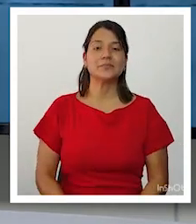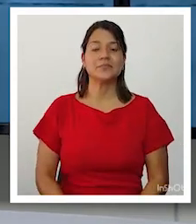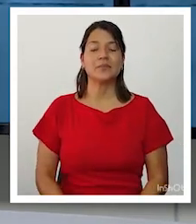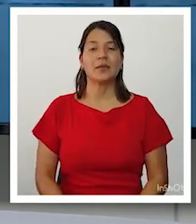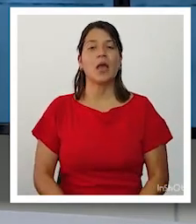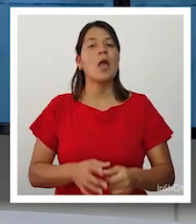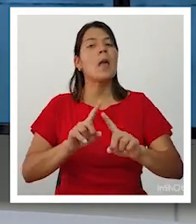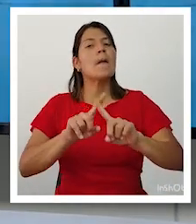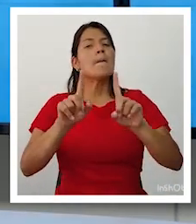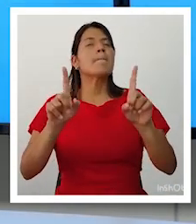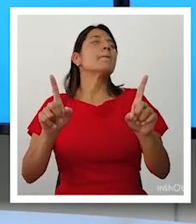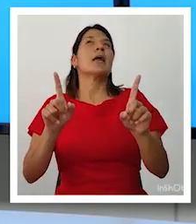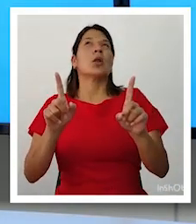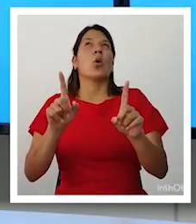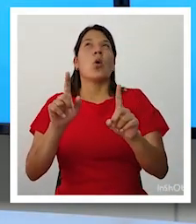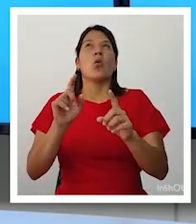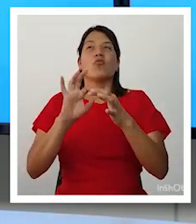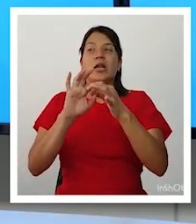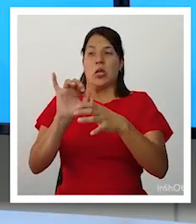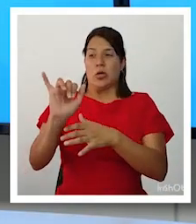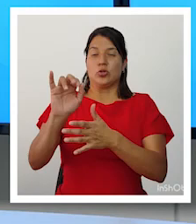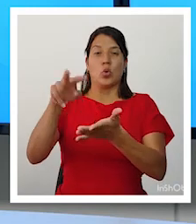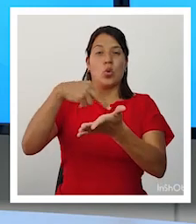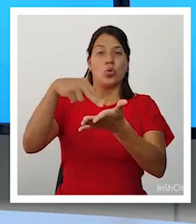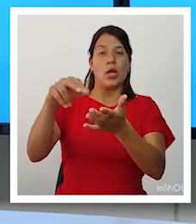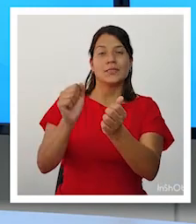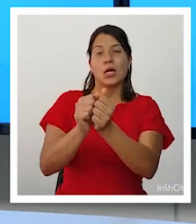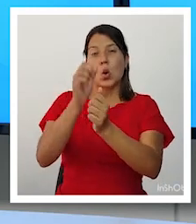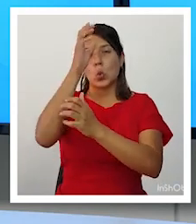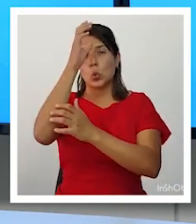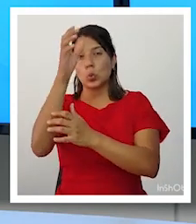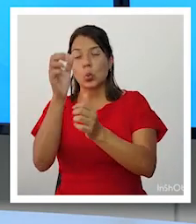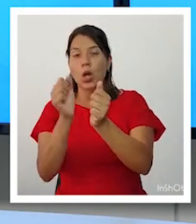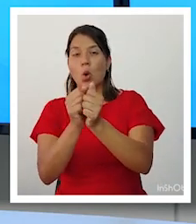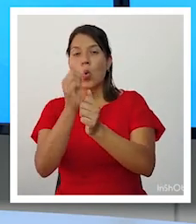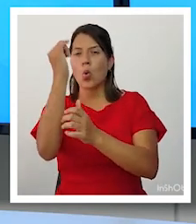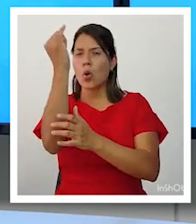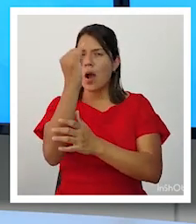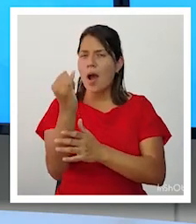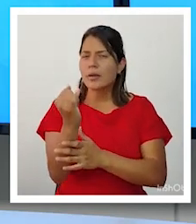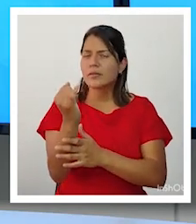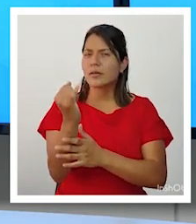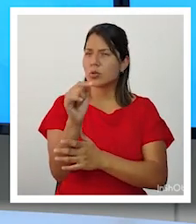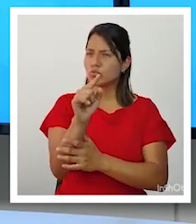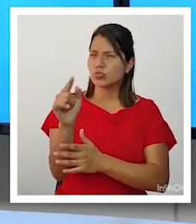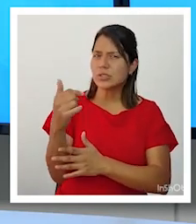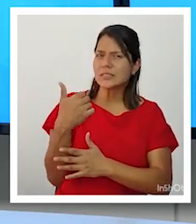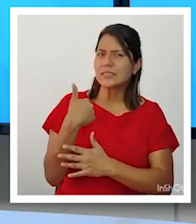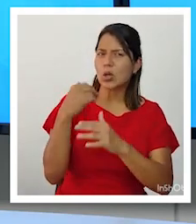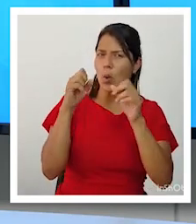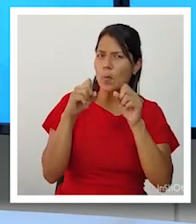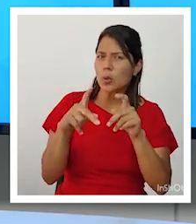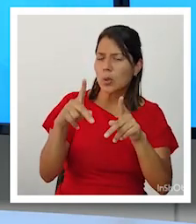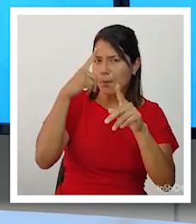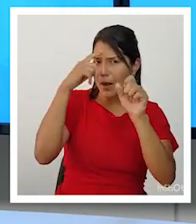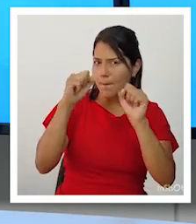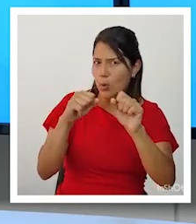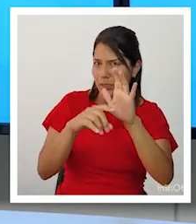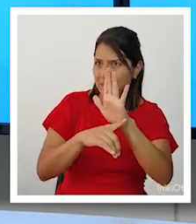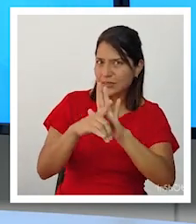Pero en este aspecto de la danza, de la cultura, el arte, ¿hay espacios para poder desarrollarse?